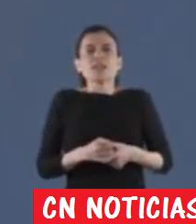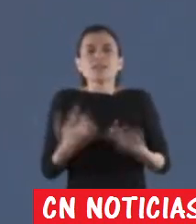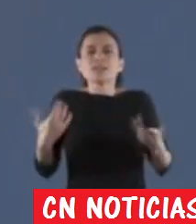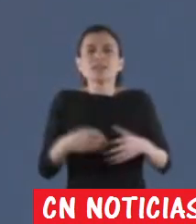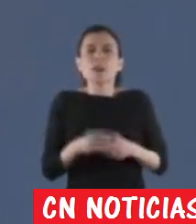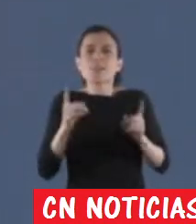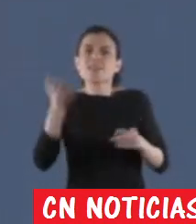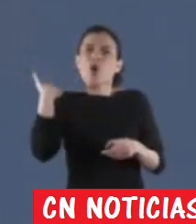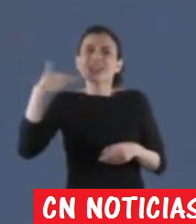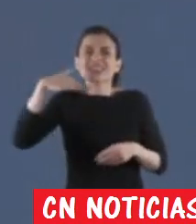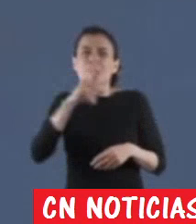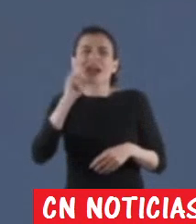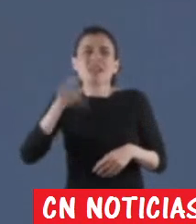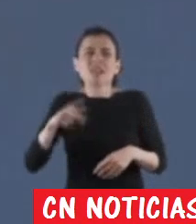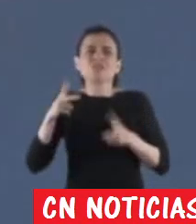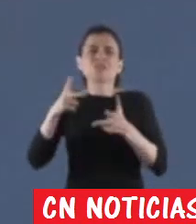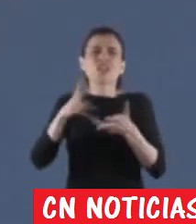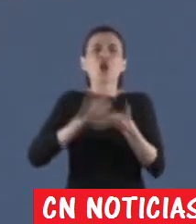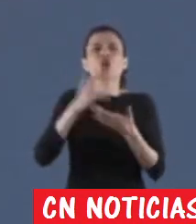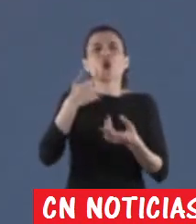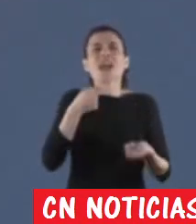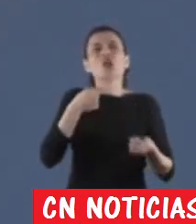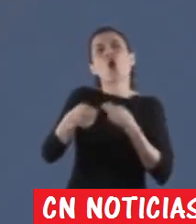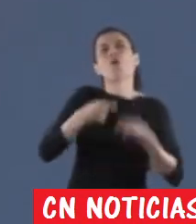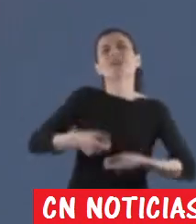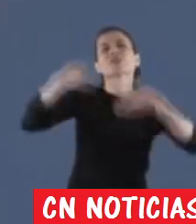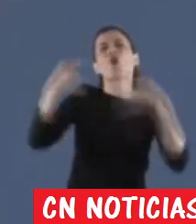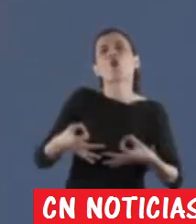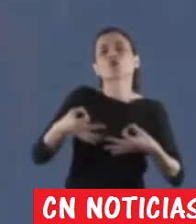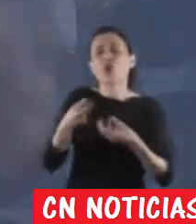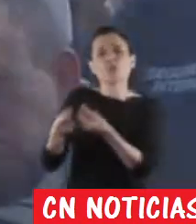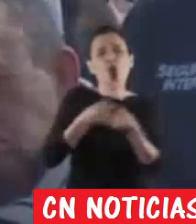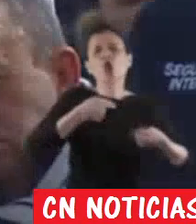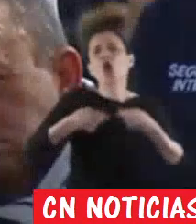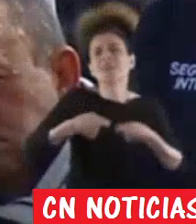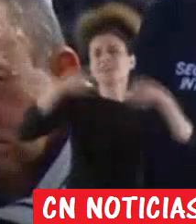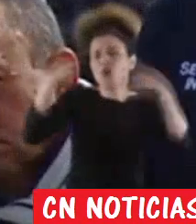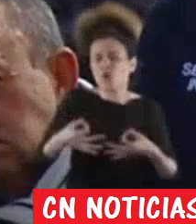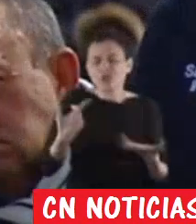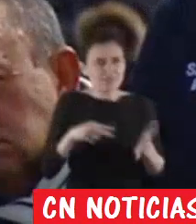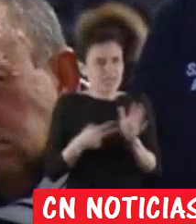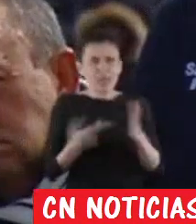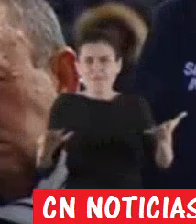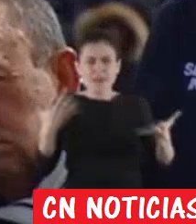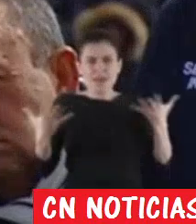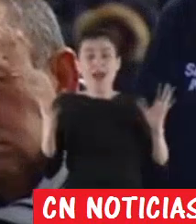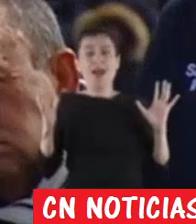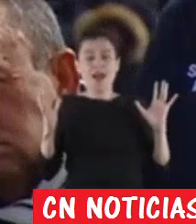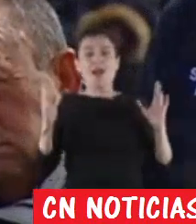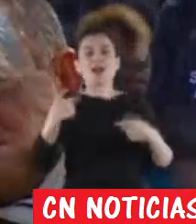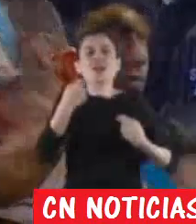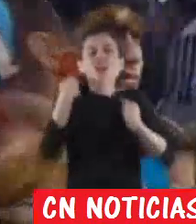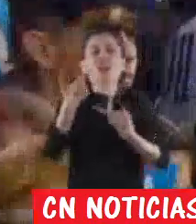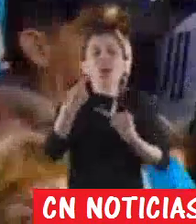arriba de la mesa, el concepto de comercio justo. ¿Qué es el comercio justo? Es generar la alternativa